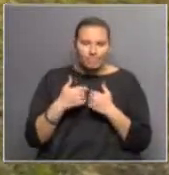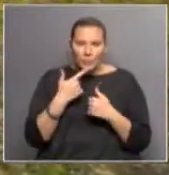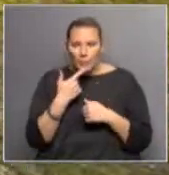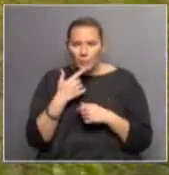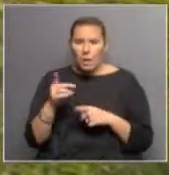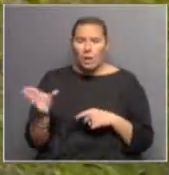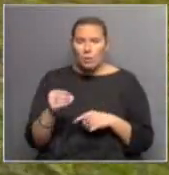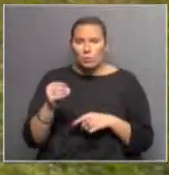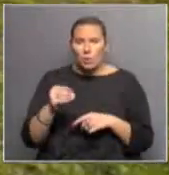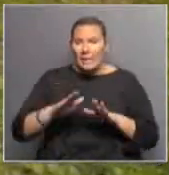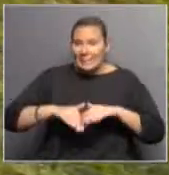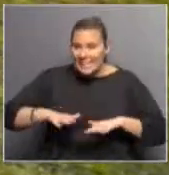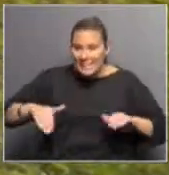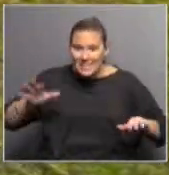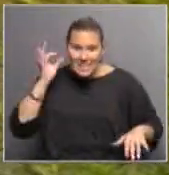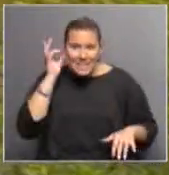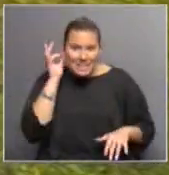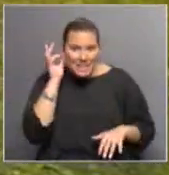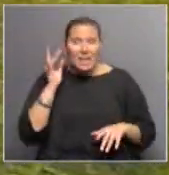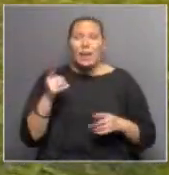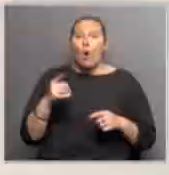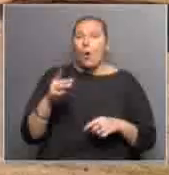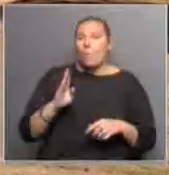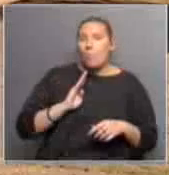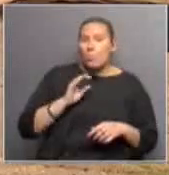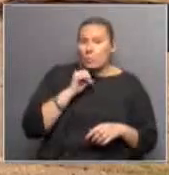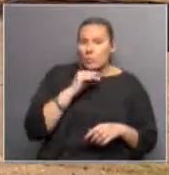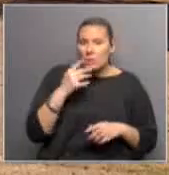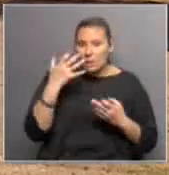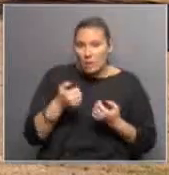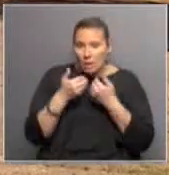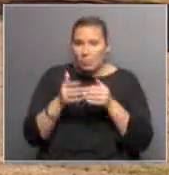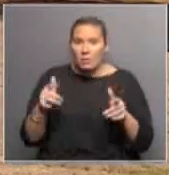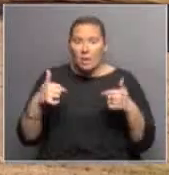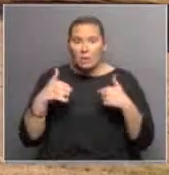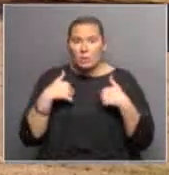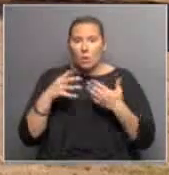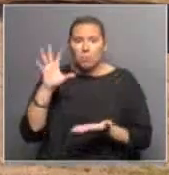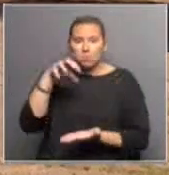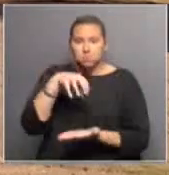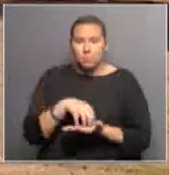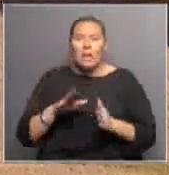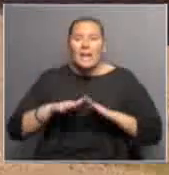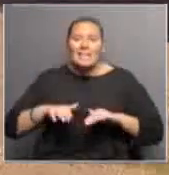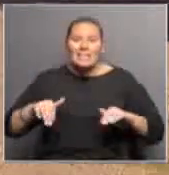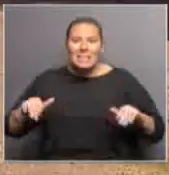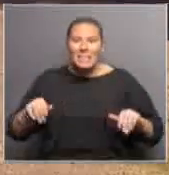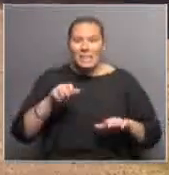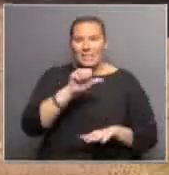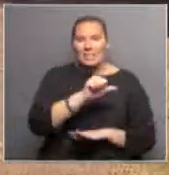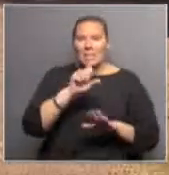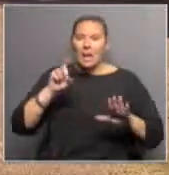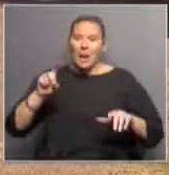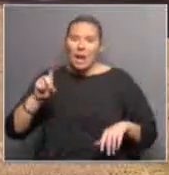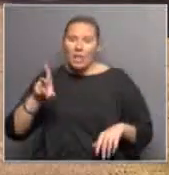a todas aquellas niñas o chicas que quieran empezar, yo estoy poniendo una clínica para niñas de 6 a 12